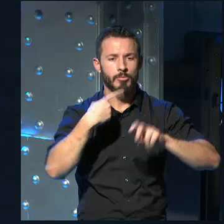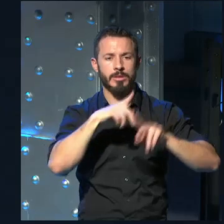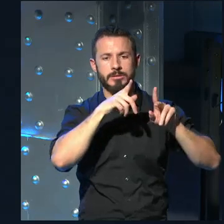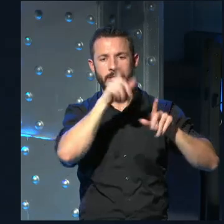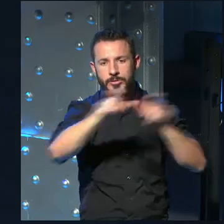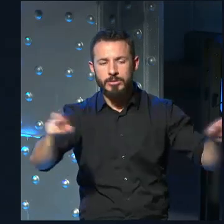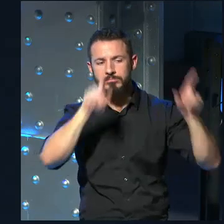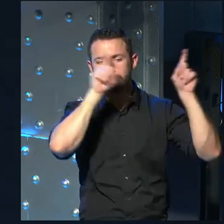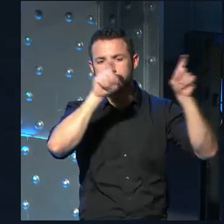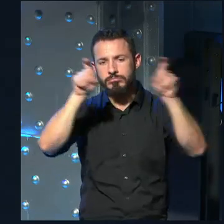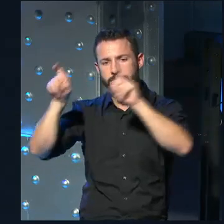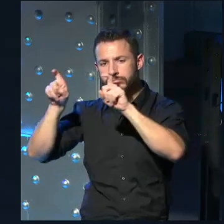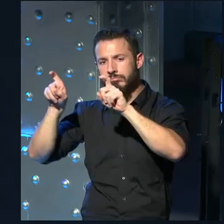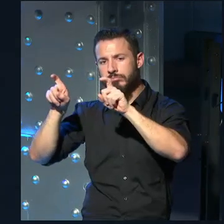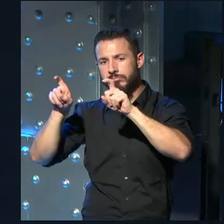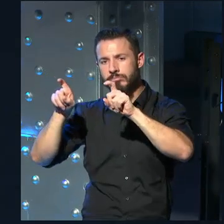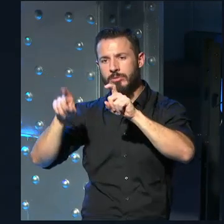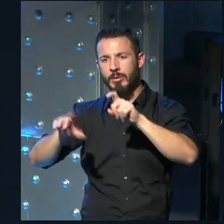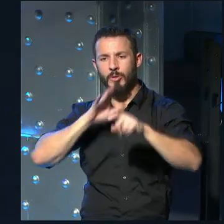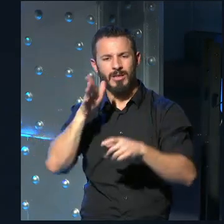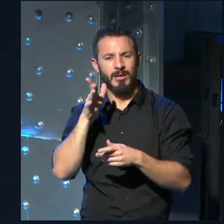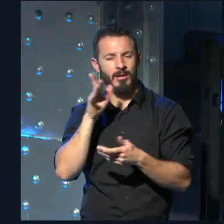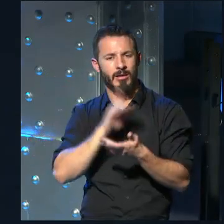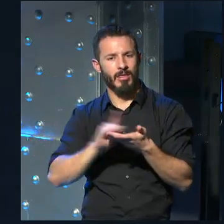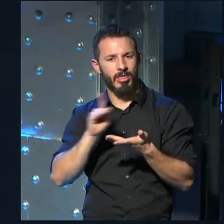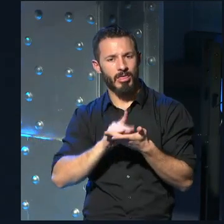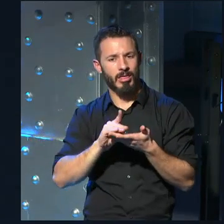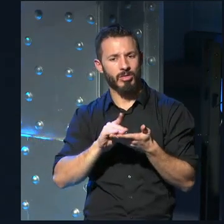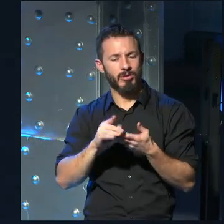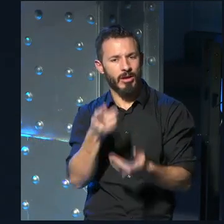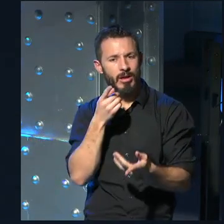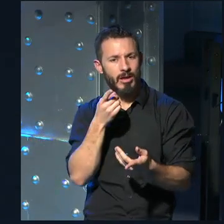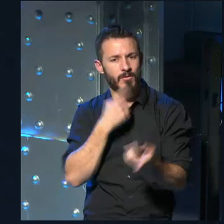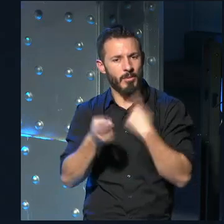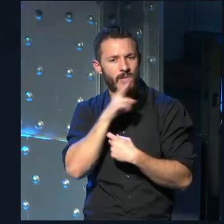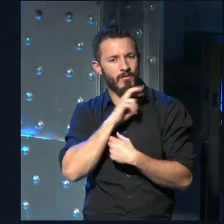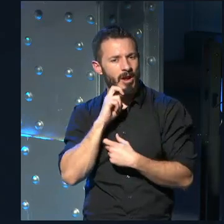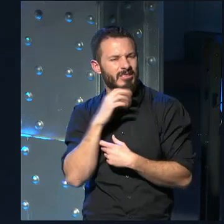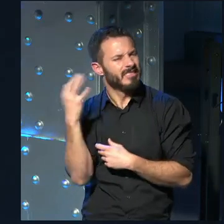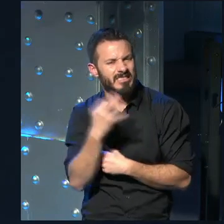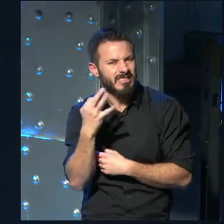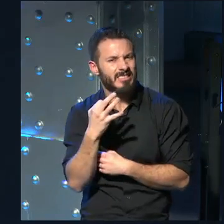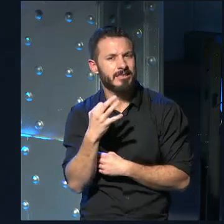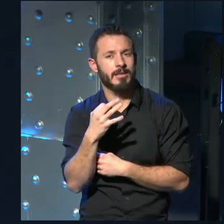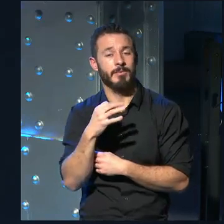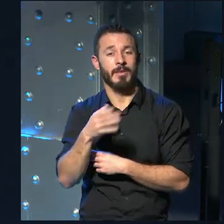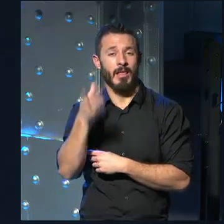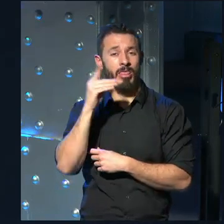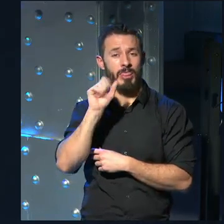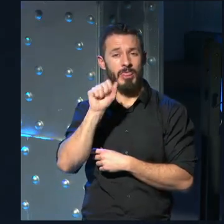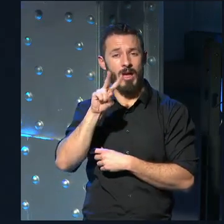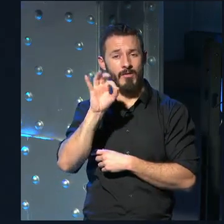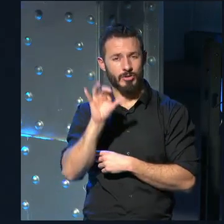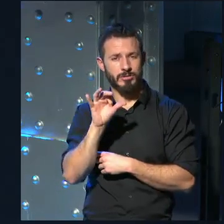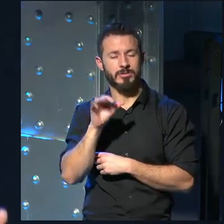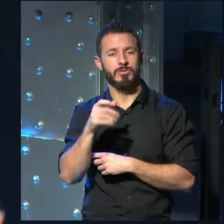enseñarnos qué es esto del valor de tu información. En Davos se habló de un concepto que a mí me parece